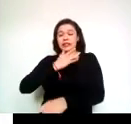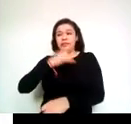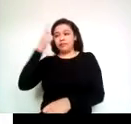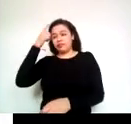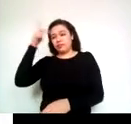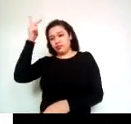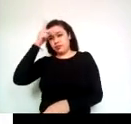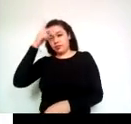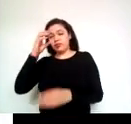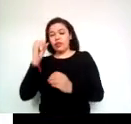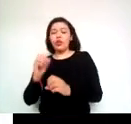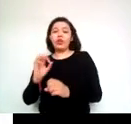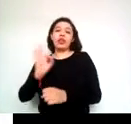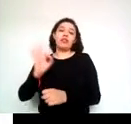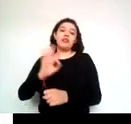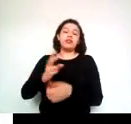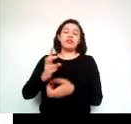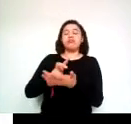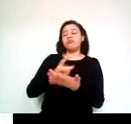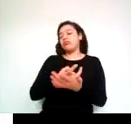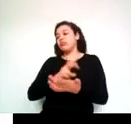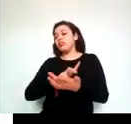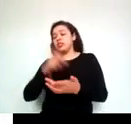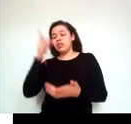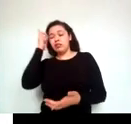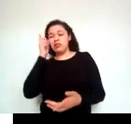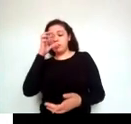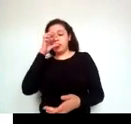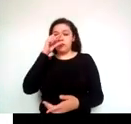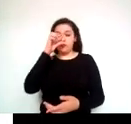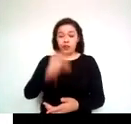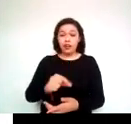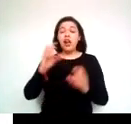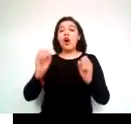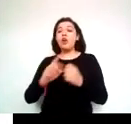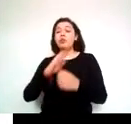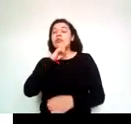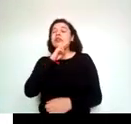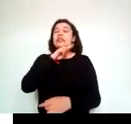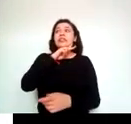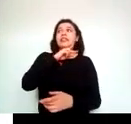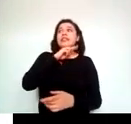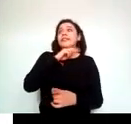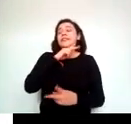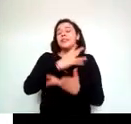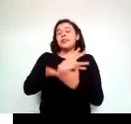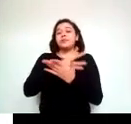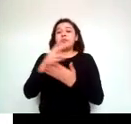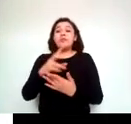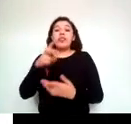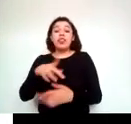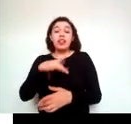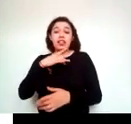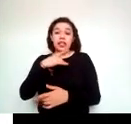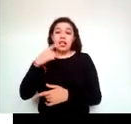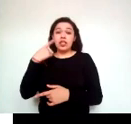sueño vigilia o el que no puedan dormir, el que tengan ansiedad, el que tengan preocupaciones extremas. Estos síntomas son los que se ven cuando